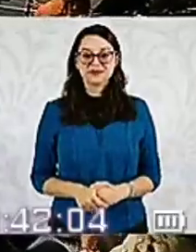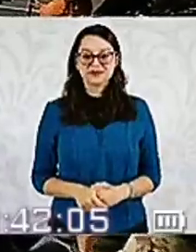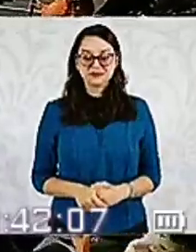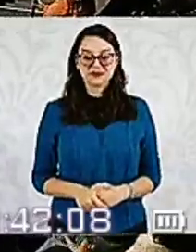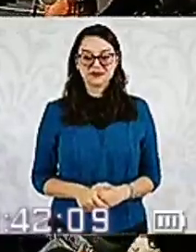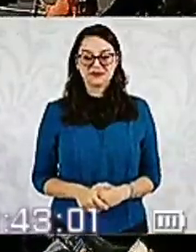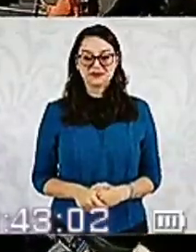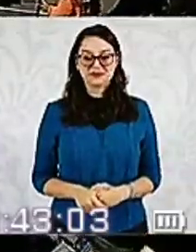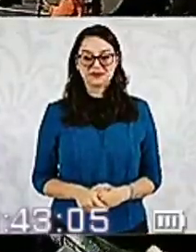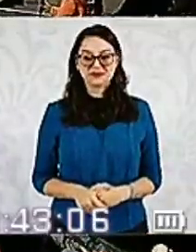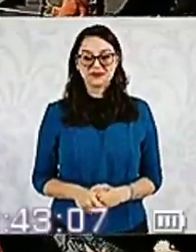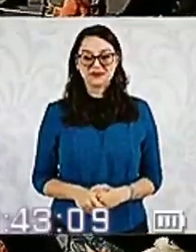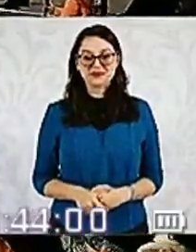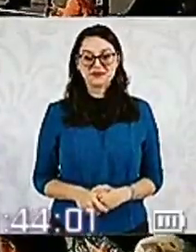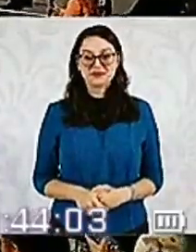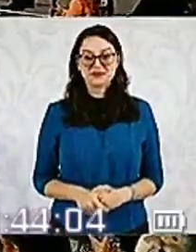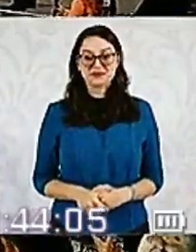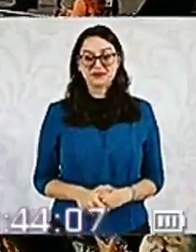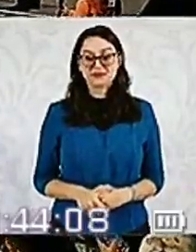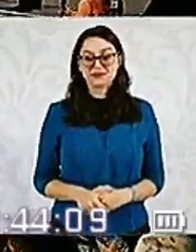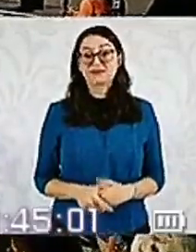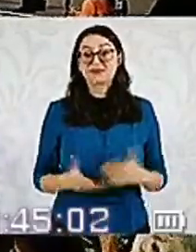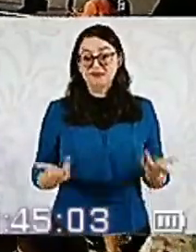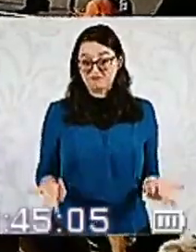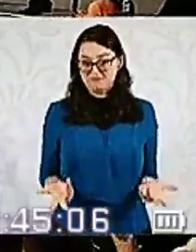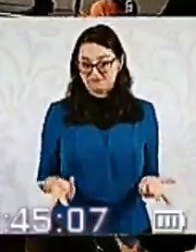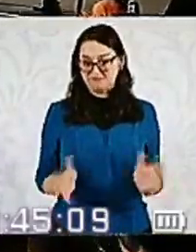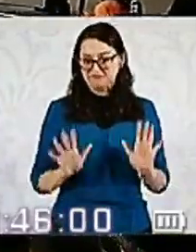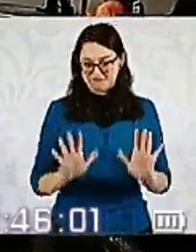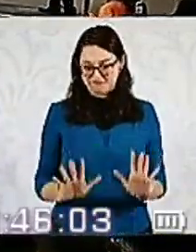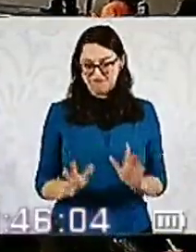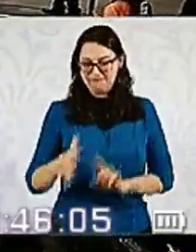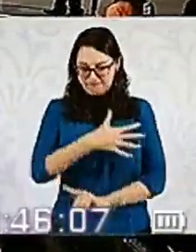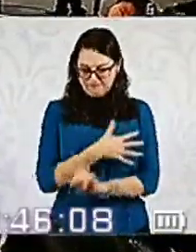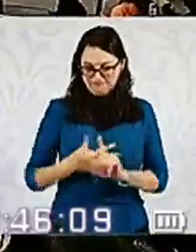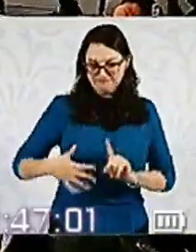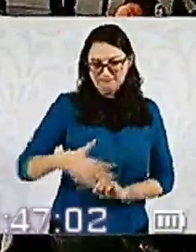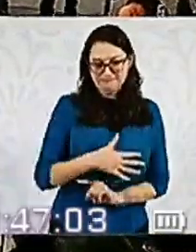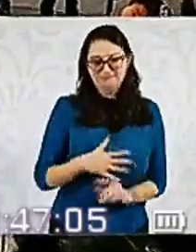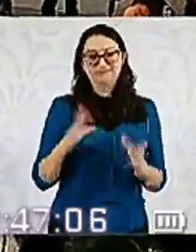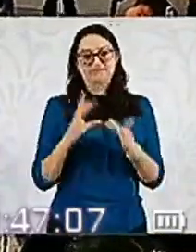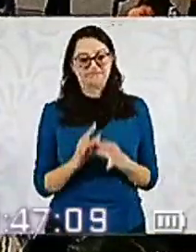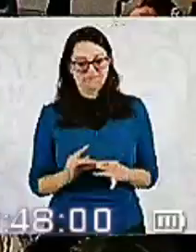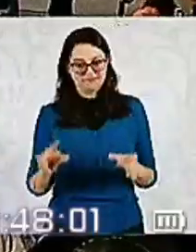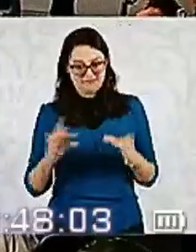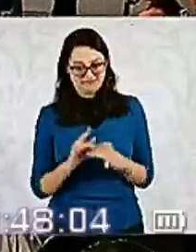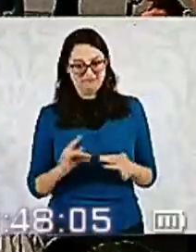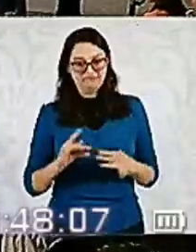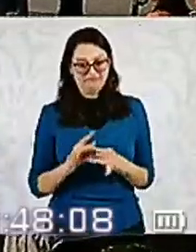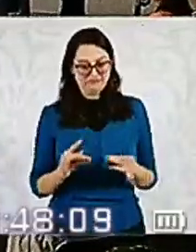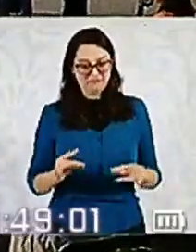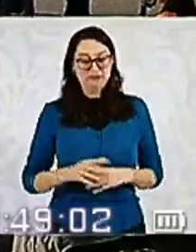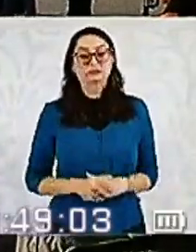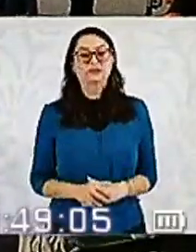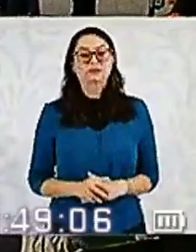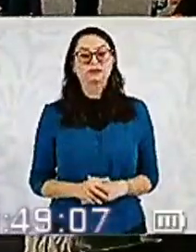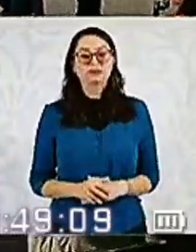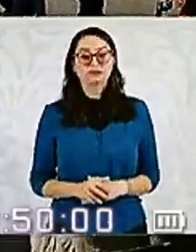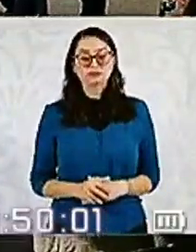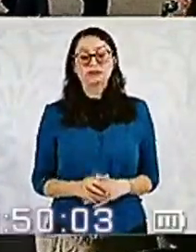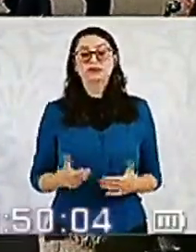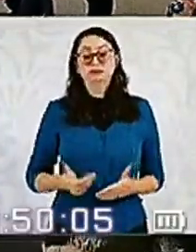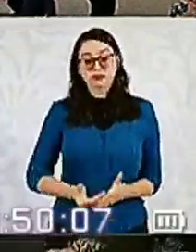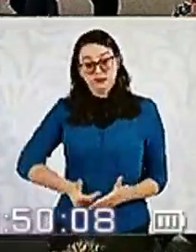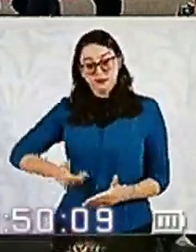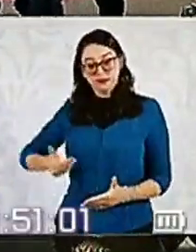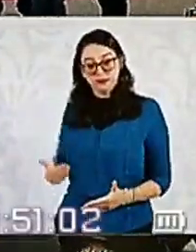primero les vamos a platicar de dónde estamos partiendo. Nosotros estamos partiendo ya de un primer piso de la